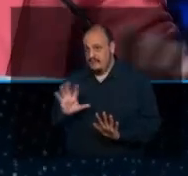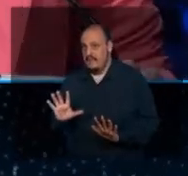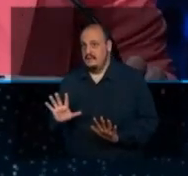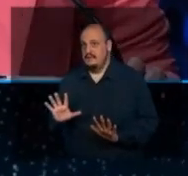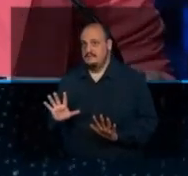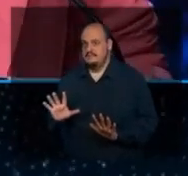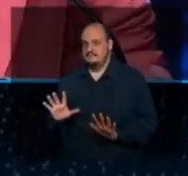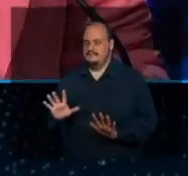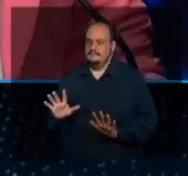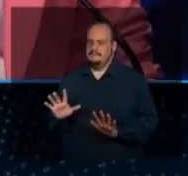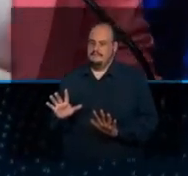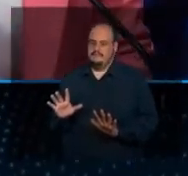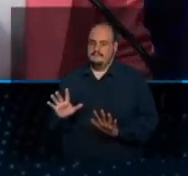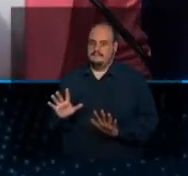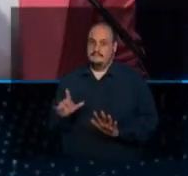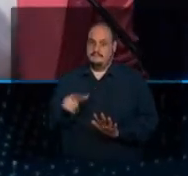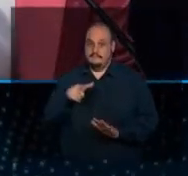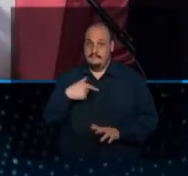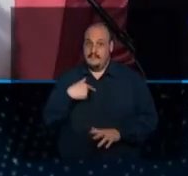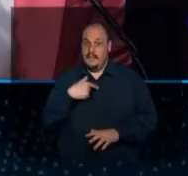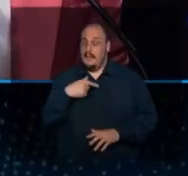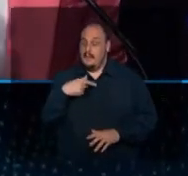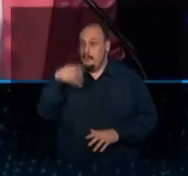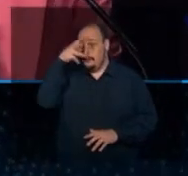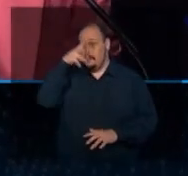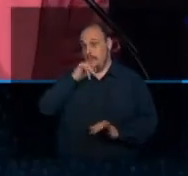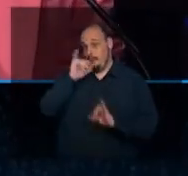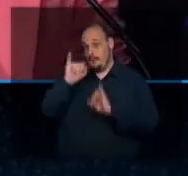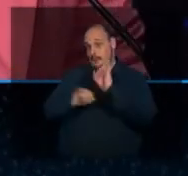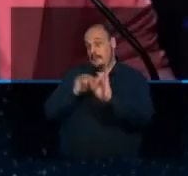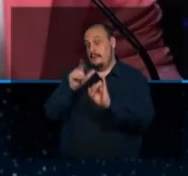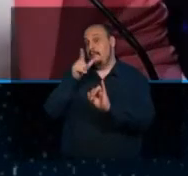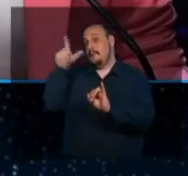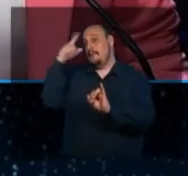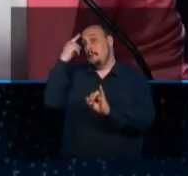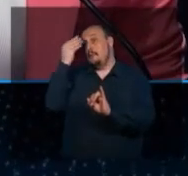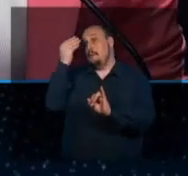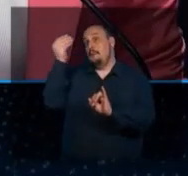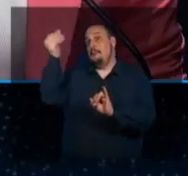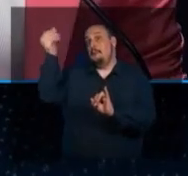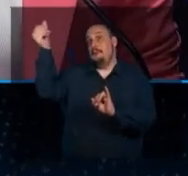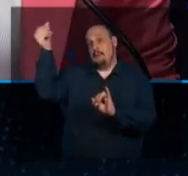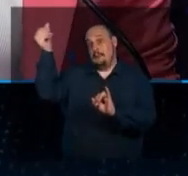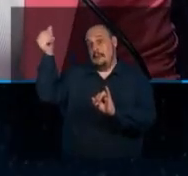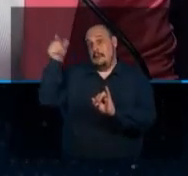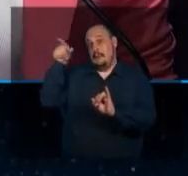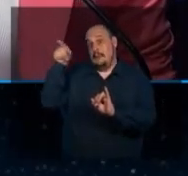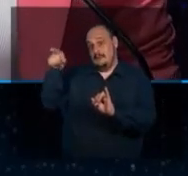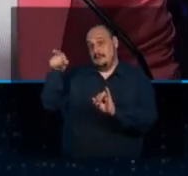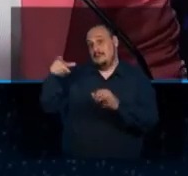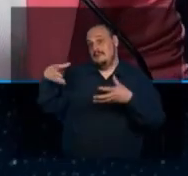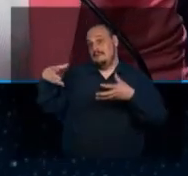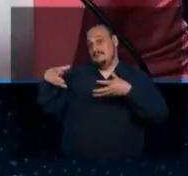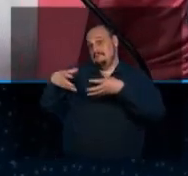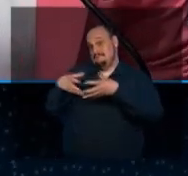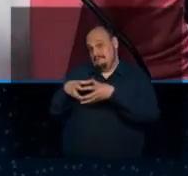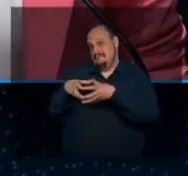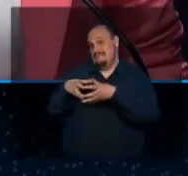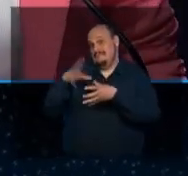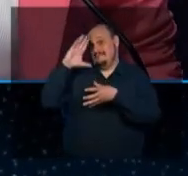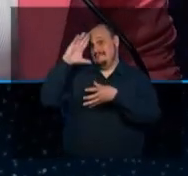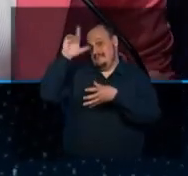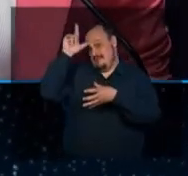Bueno le voy a contar a patri que parece que se olvidó que cuando ella dirigía las fuerzas de